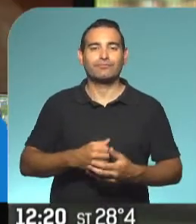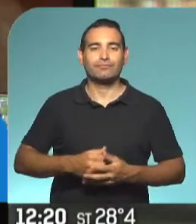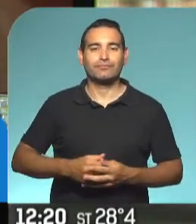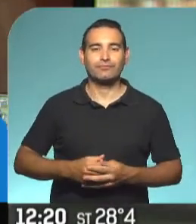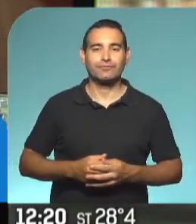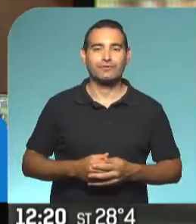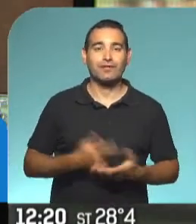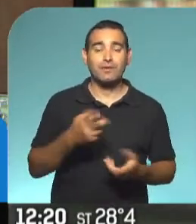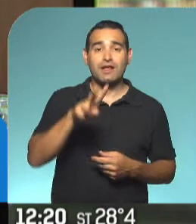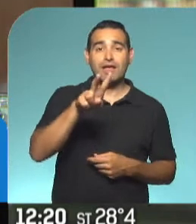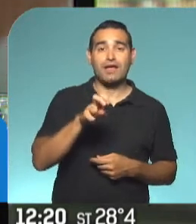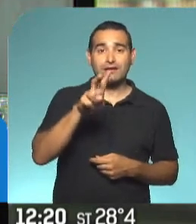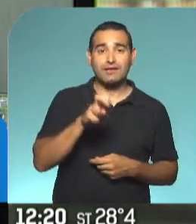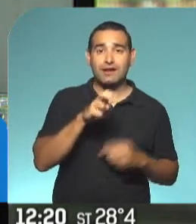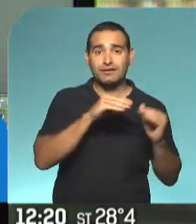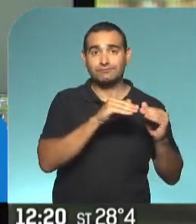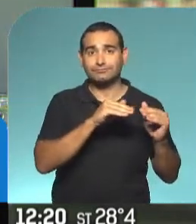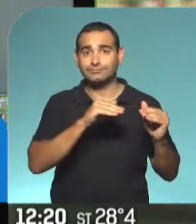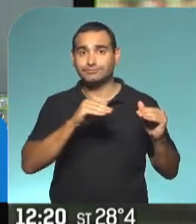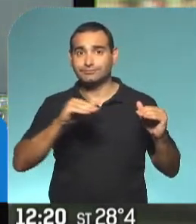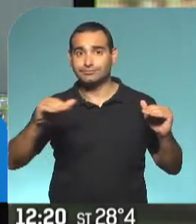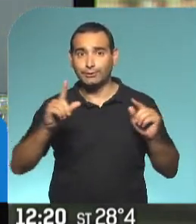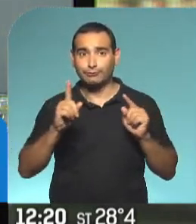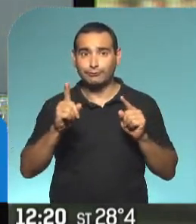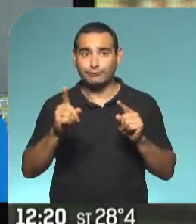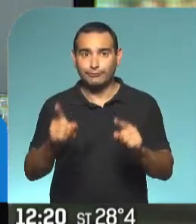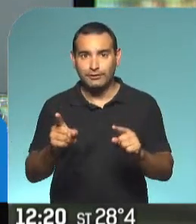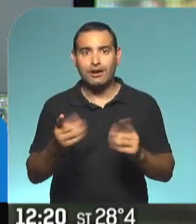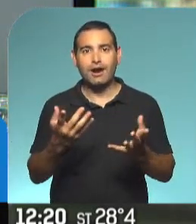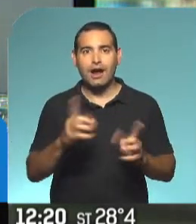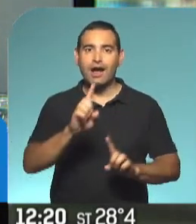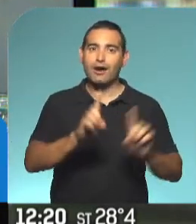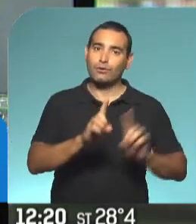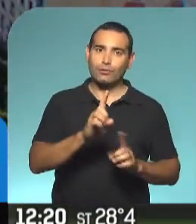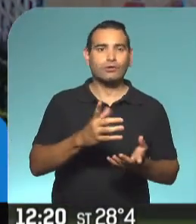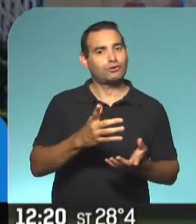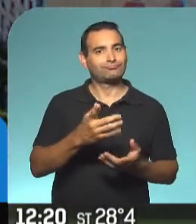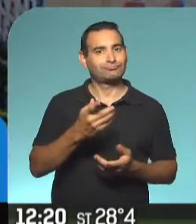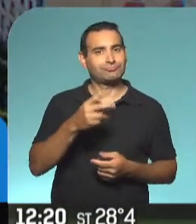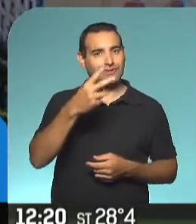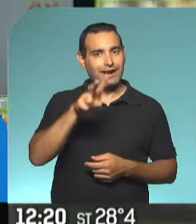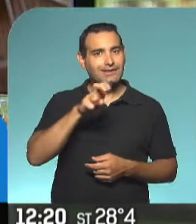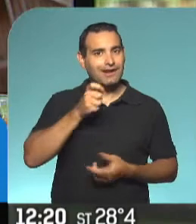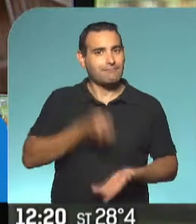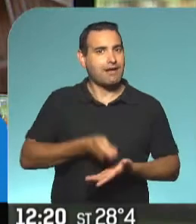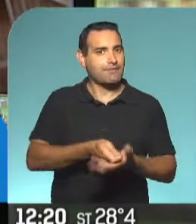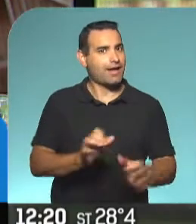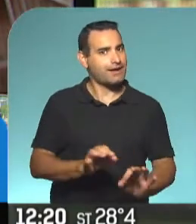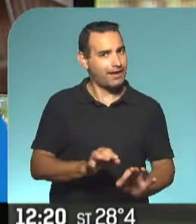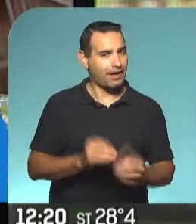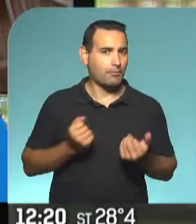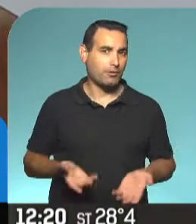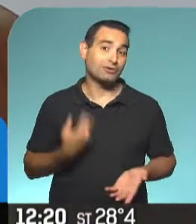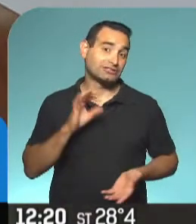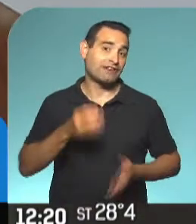tema del congelamiento del alquiler también se posibilitó que algunos dejaran de pagar el alquiler por eso cuando los